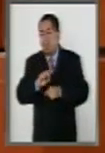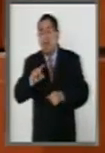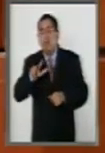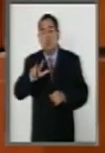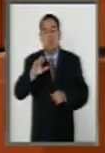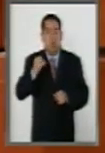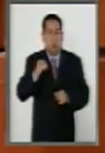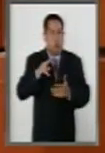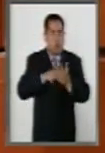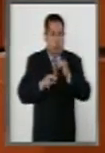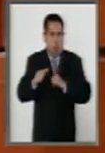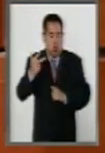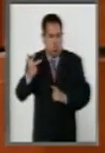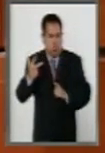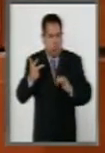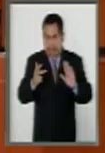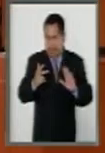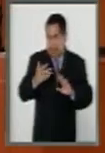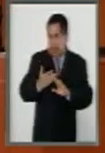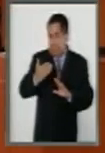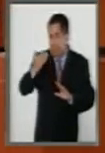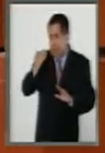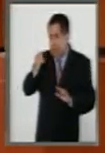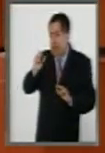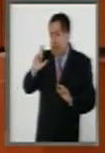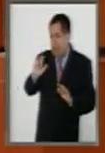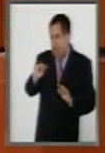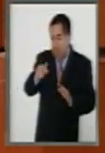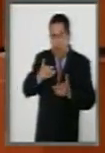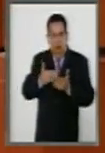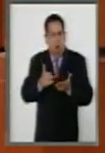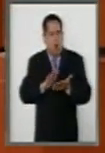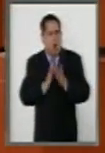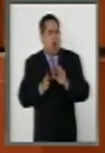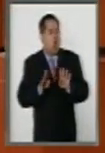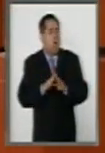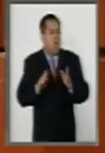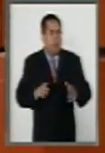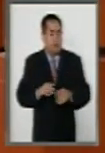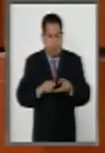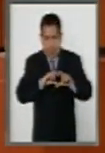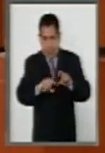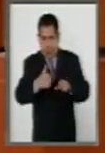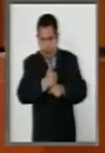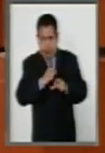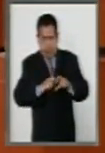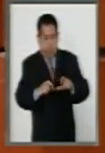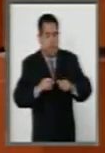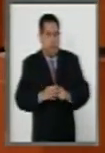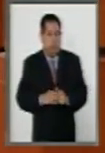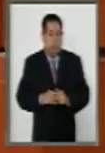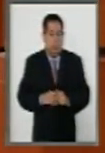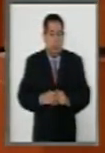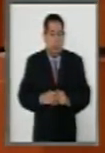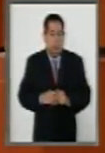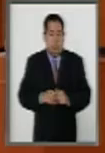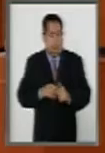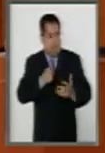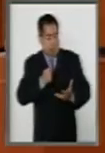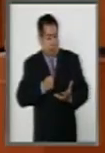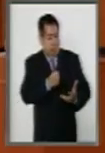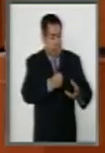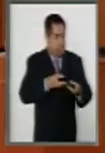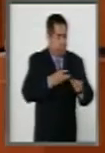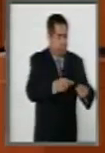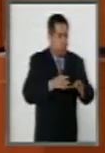18 de junio del 2008. Y ahora va a quedar así. Transitorio sexto, las erogaciones que se generen